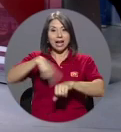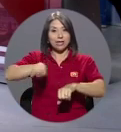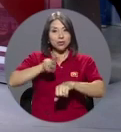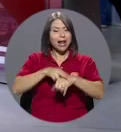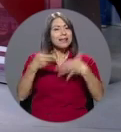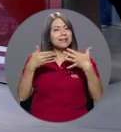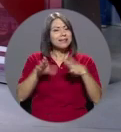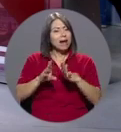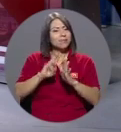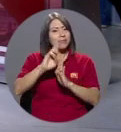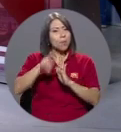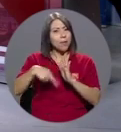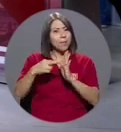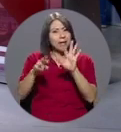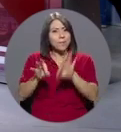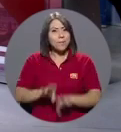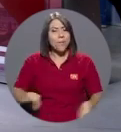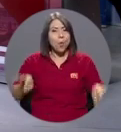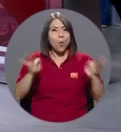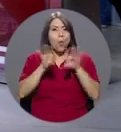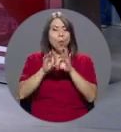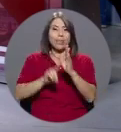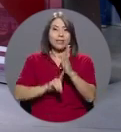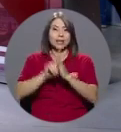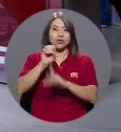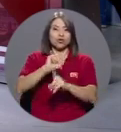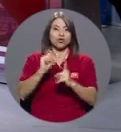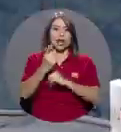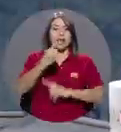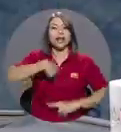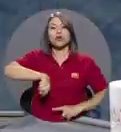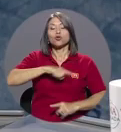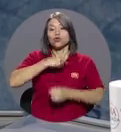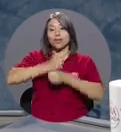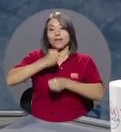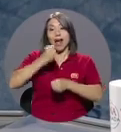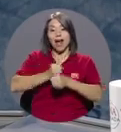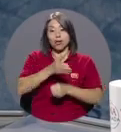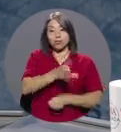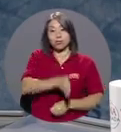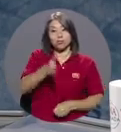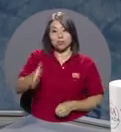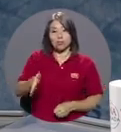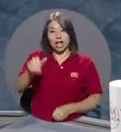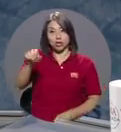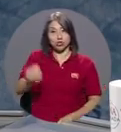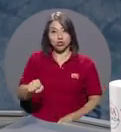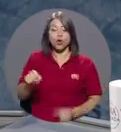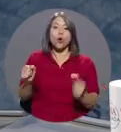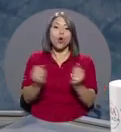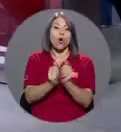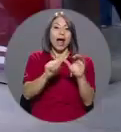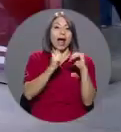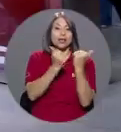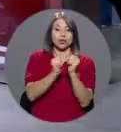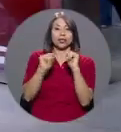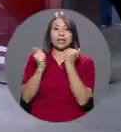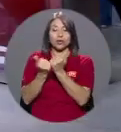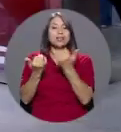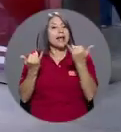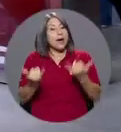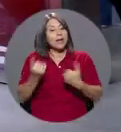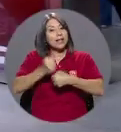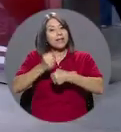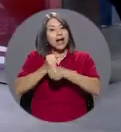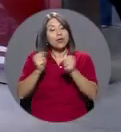Técnica Nacional ha desarrollado un papel importante en el desarrollo social. Hemos trabajado en la zona sur con asociaciones, y ahorita